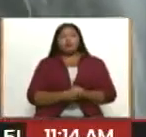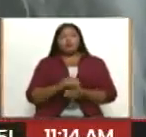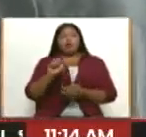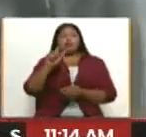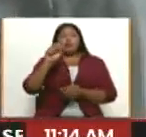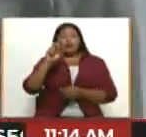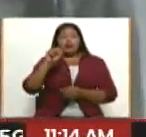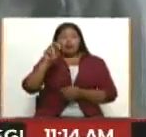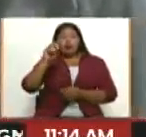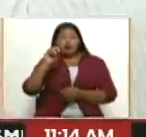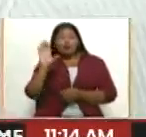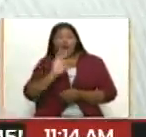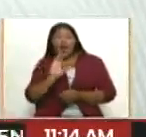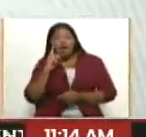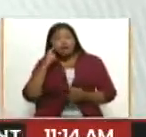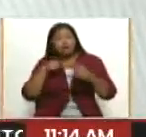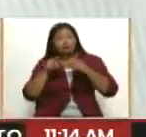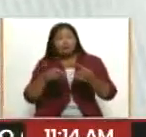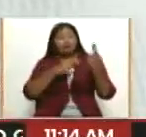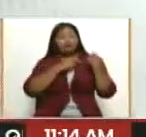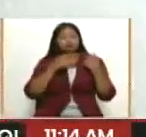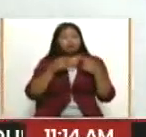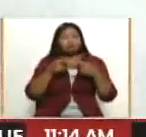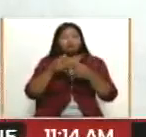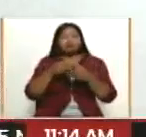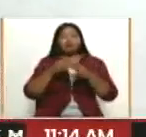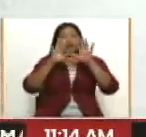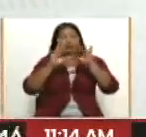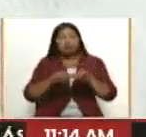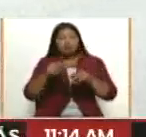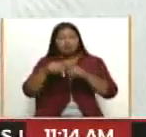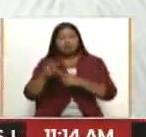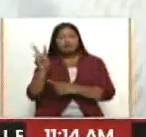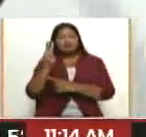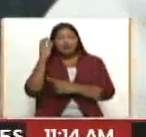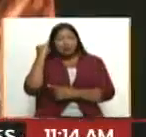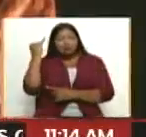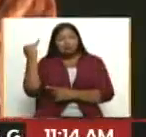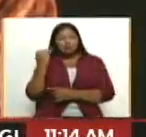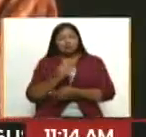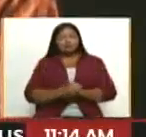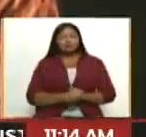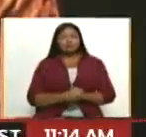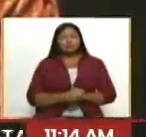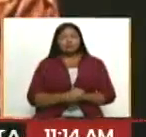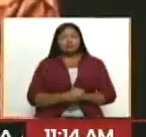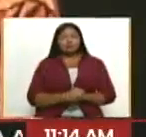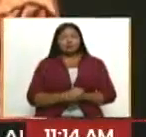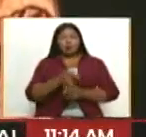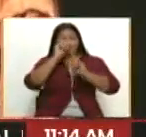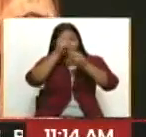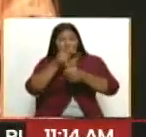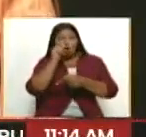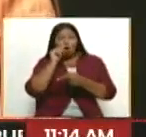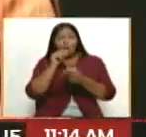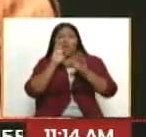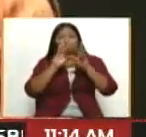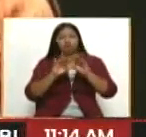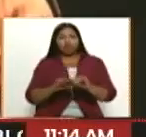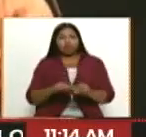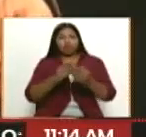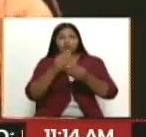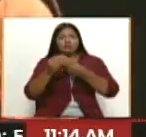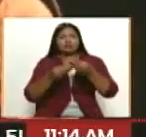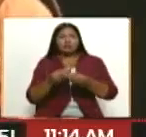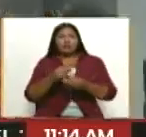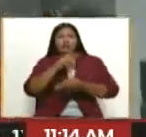Caracas y era miembro del Consejo de Redacción de Venezuela Analítica. fue un reconocido columnista de los diarios